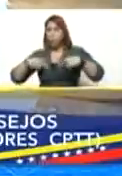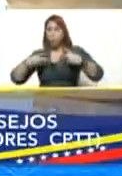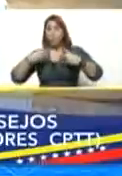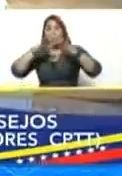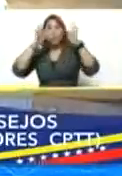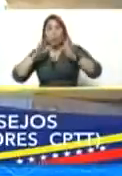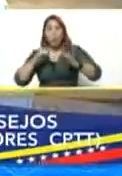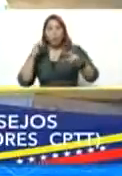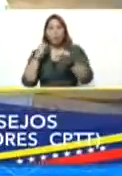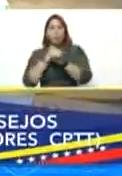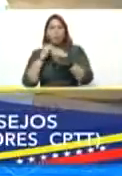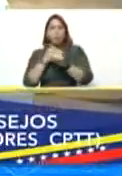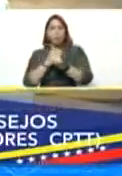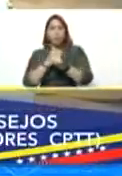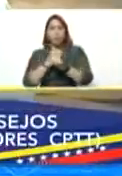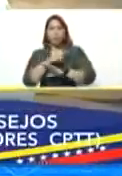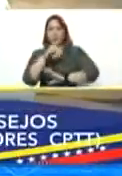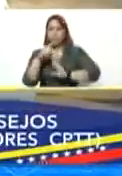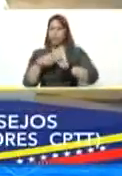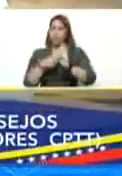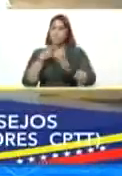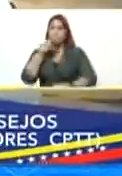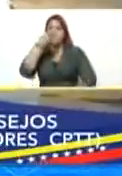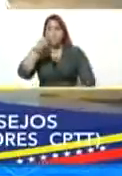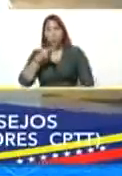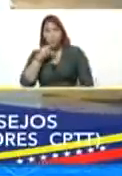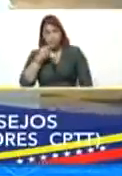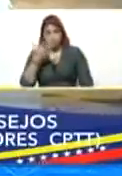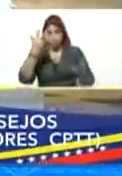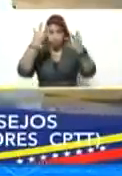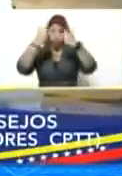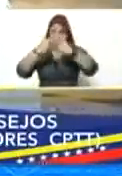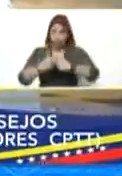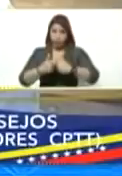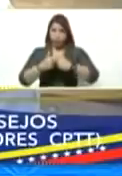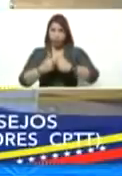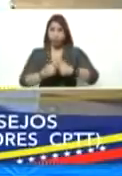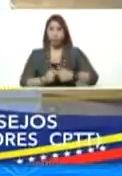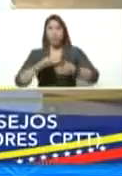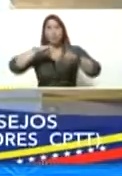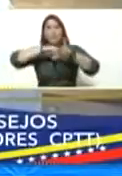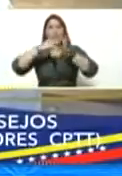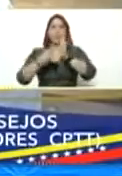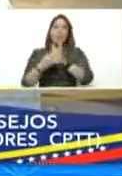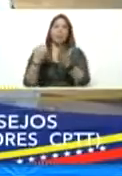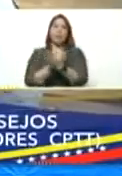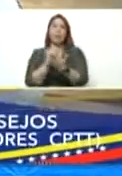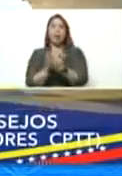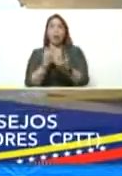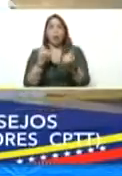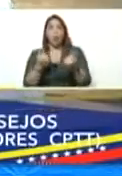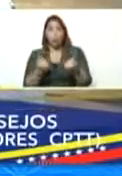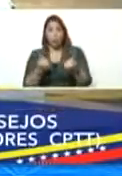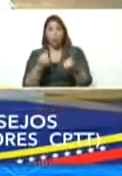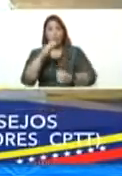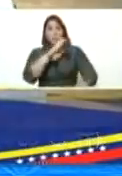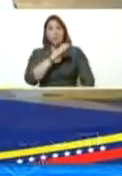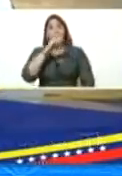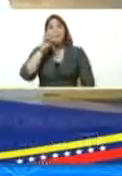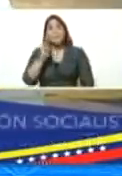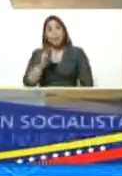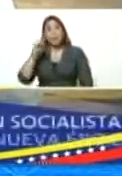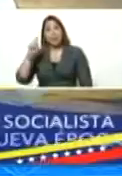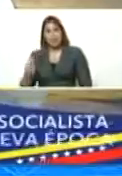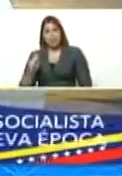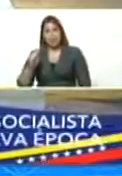de gestión política, administrativa, técnica y económica de los CPT es